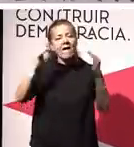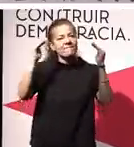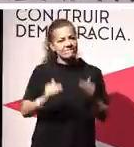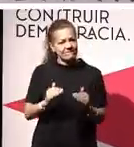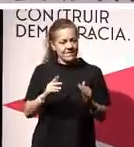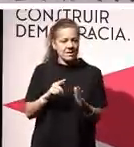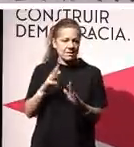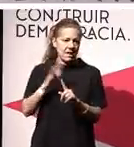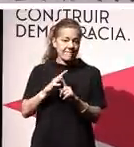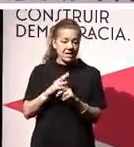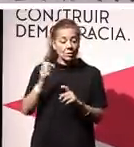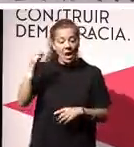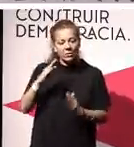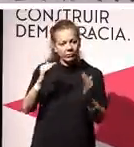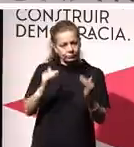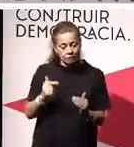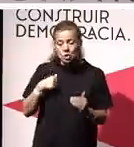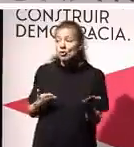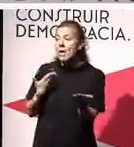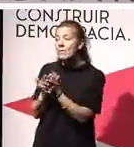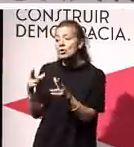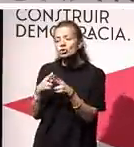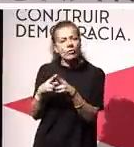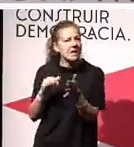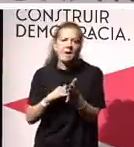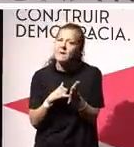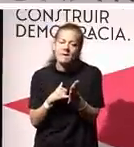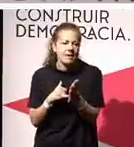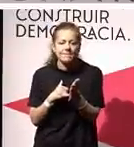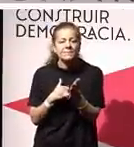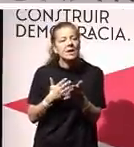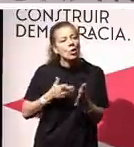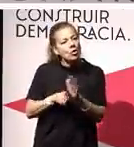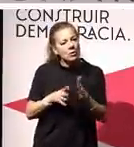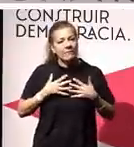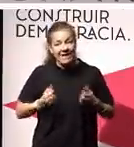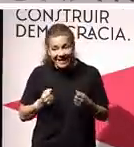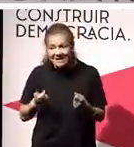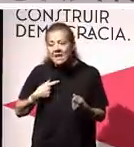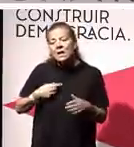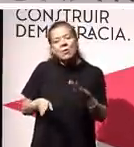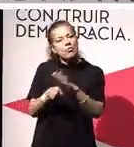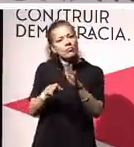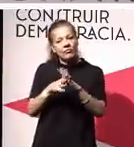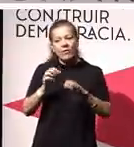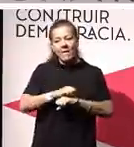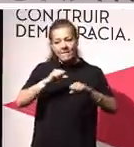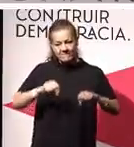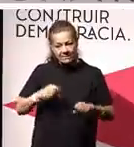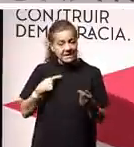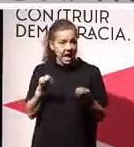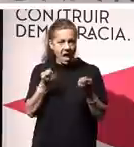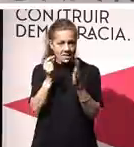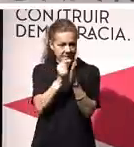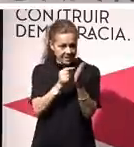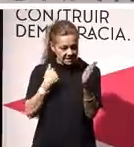factura de la luz. Yo le pido a nuestros socios que no flaqueen, que sean valientes y que nos mantengamos firmes en las medidas que